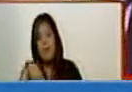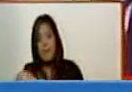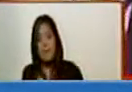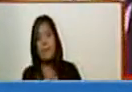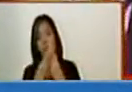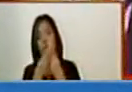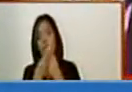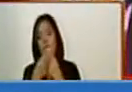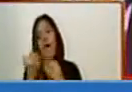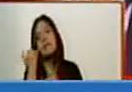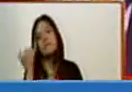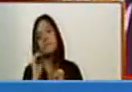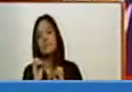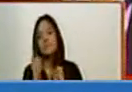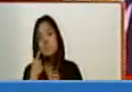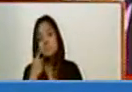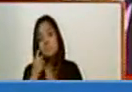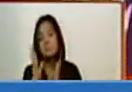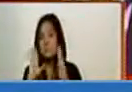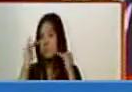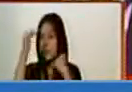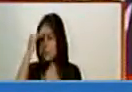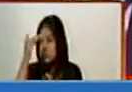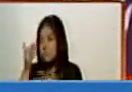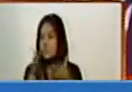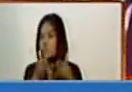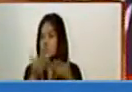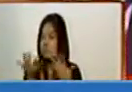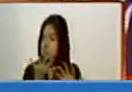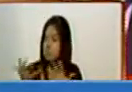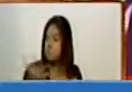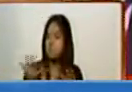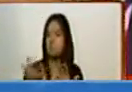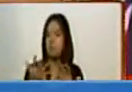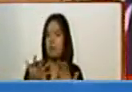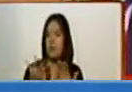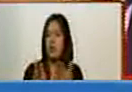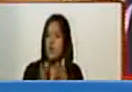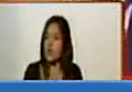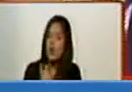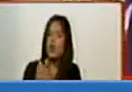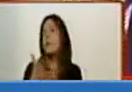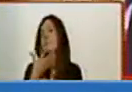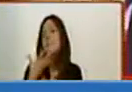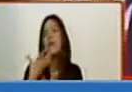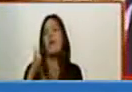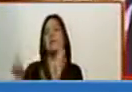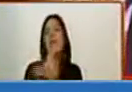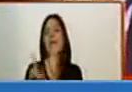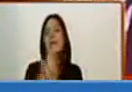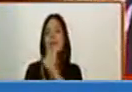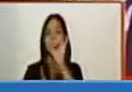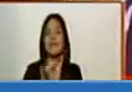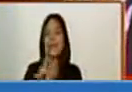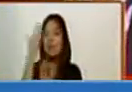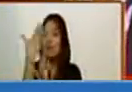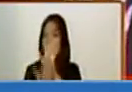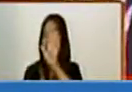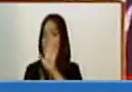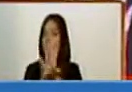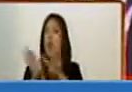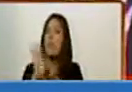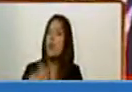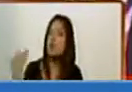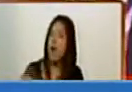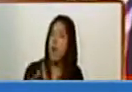esté tomando una iniciativa de canalización del conflicto por la vía del derecho internacional, y además porque tenemos